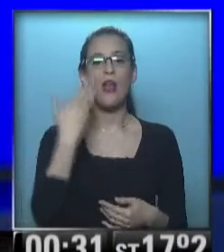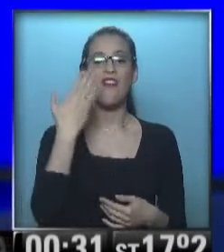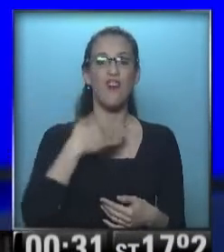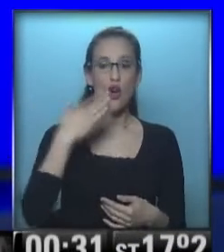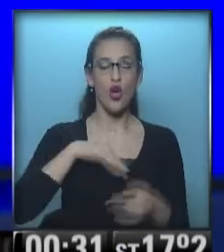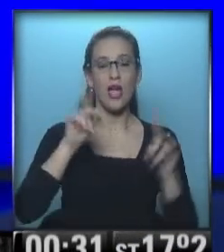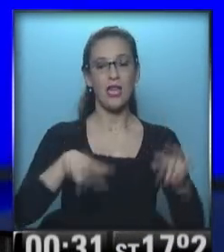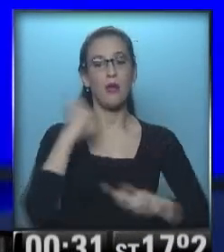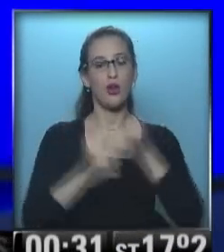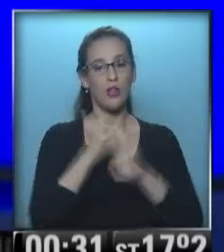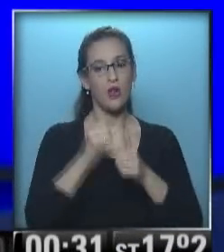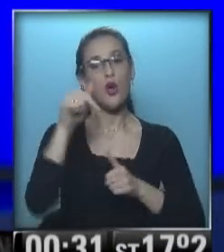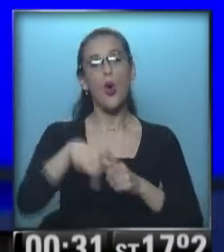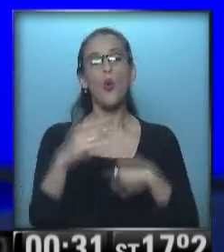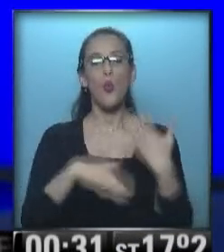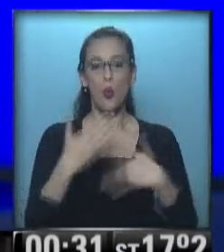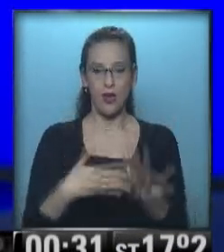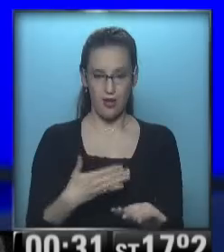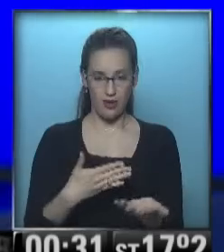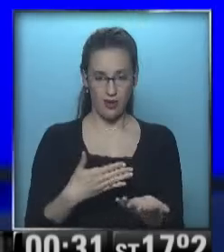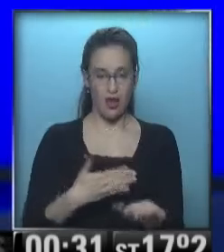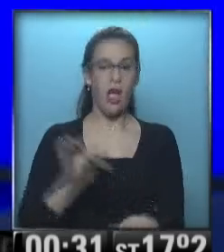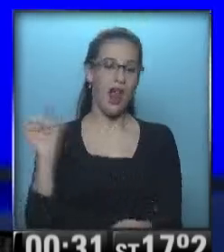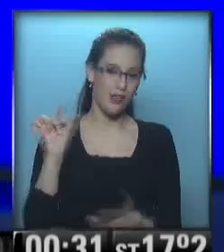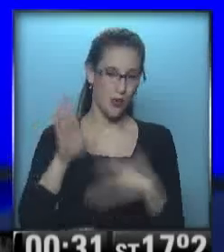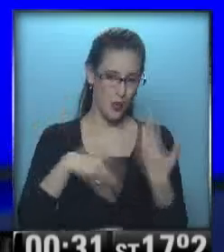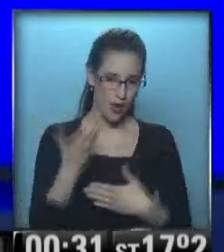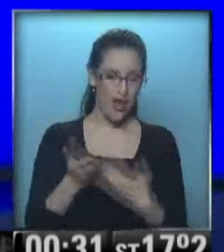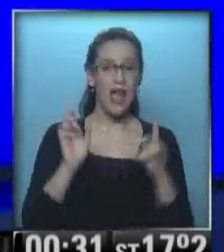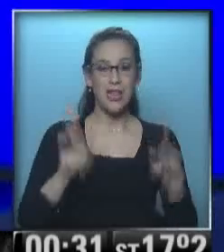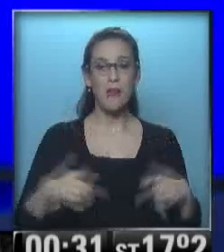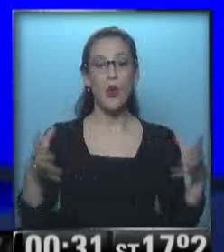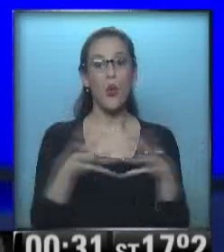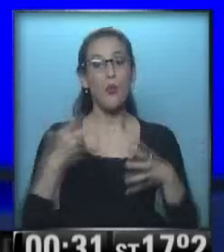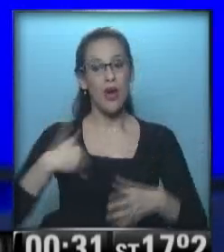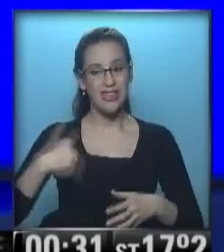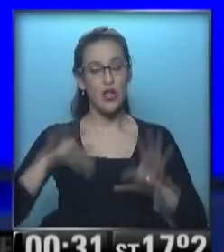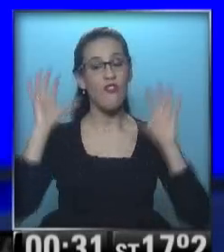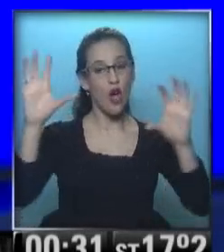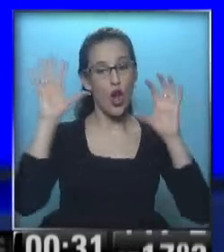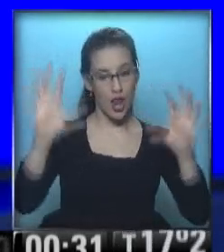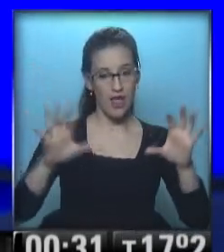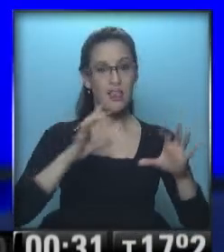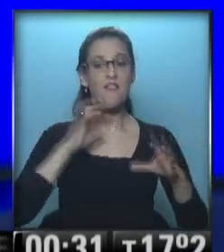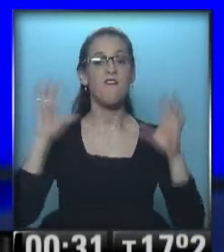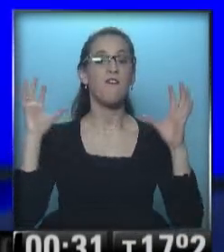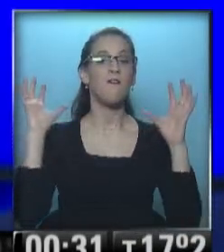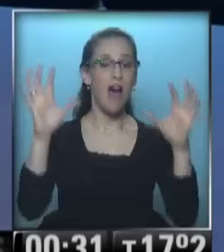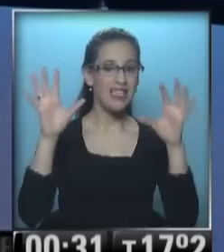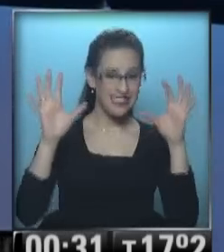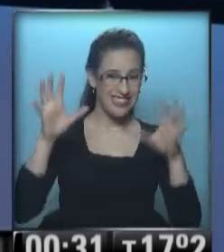de Rosario Central, que han jugado por Copa Sudamericana hace un rato nada más, y por supuesto de las selecciones argentinas de vóley y de básquet que están disputando